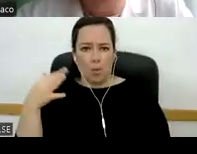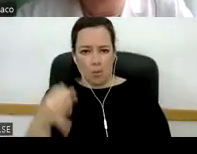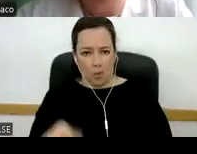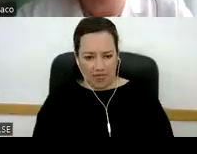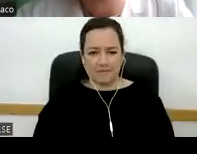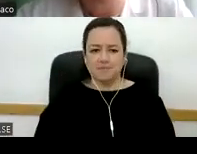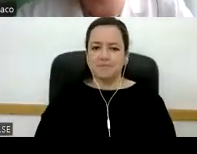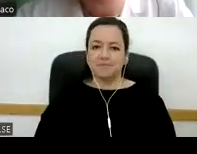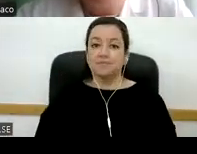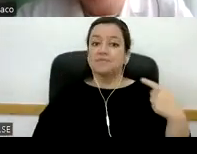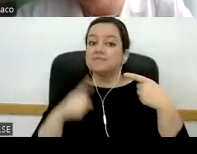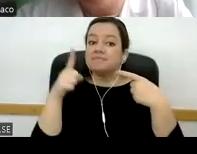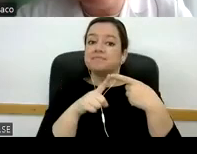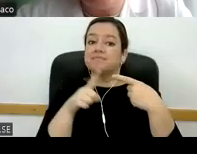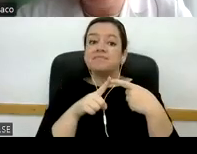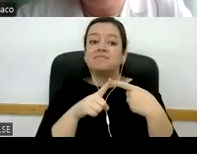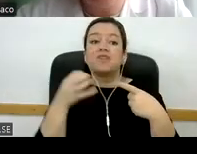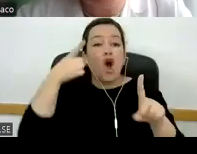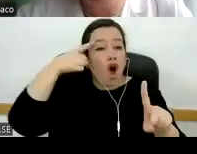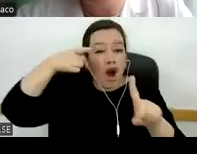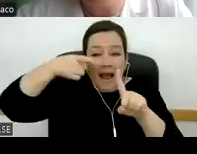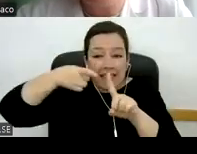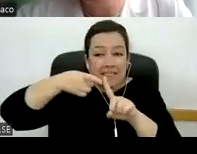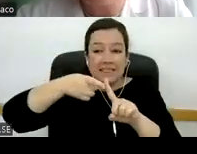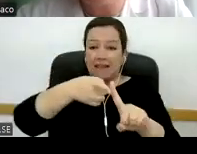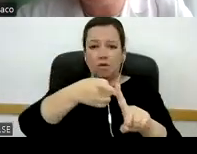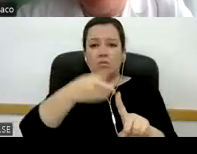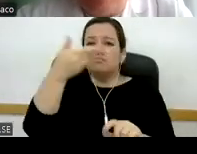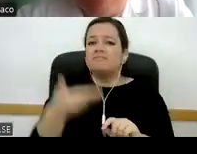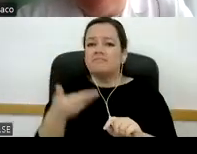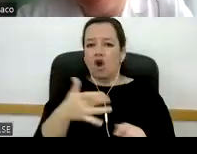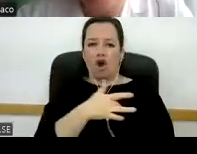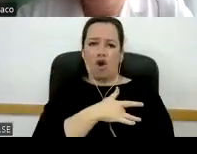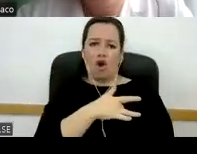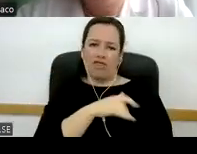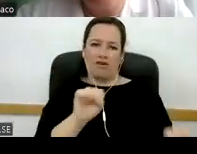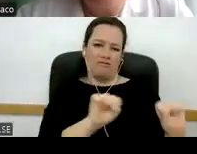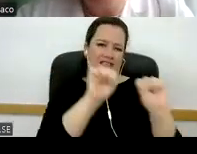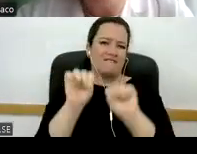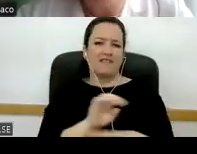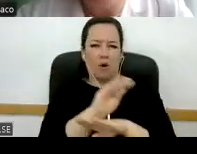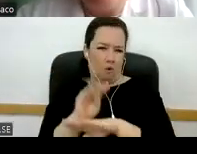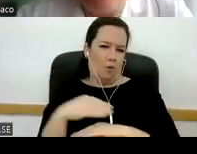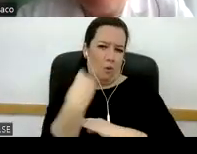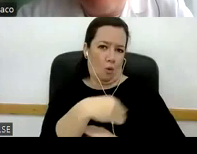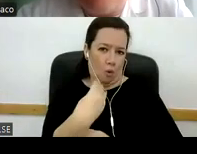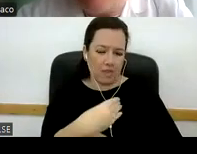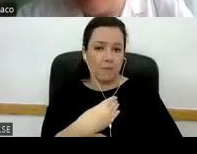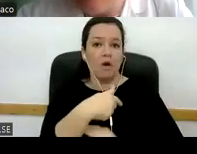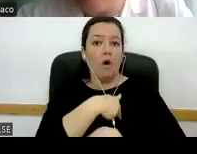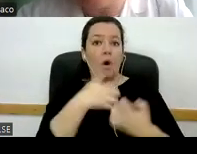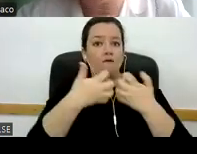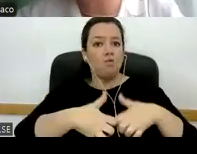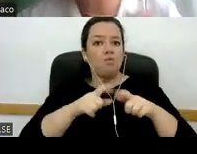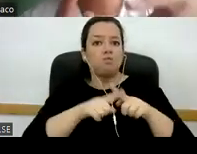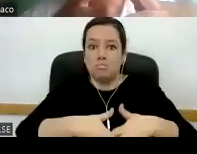empezar con ello. Nuestro objetivo evidentemente es proteger nuestro corazón, tanto en su función como